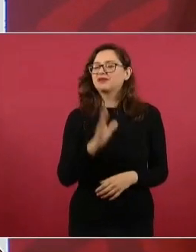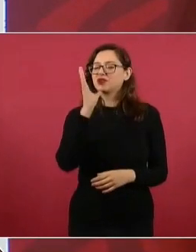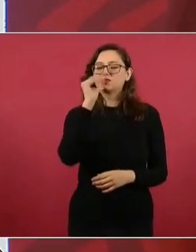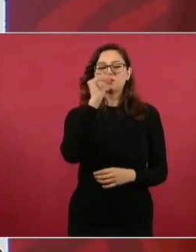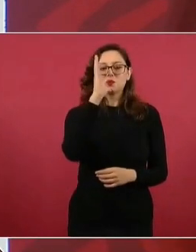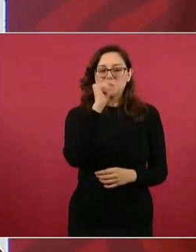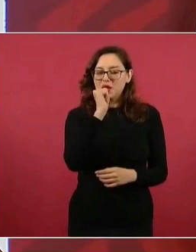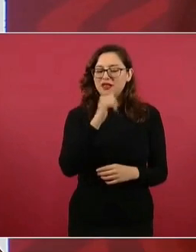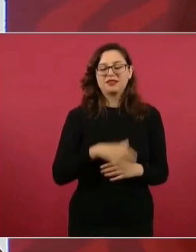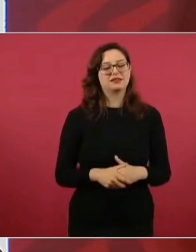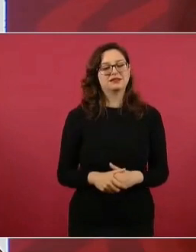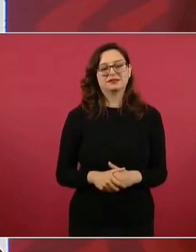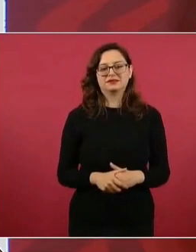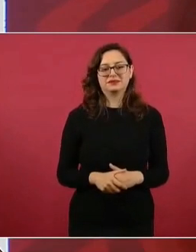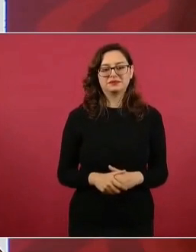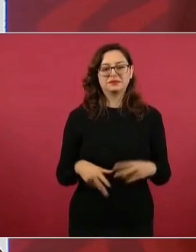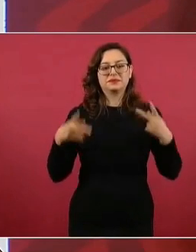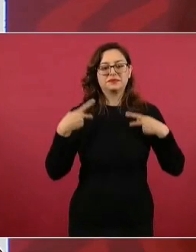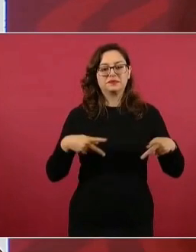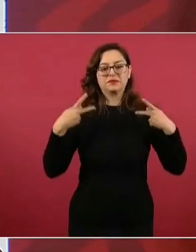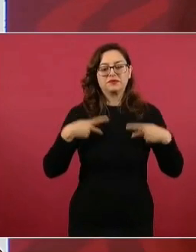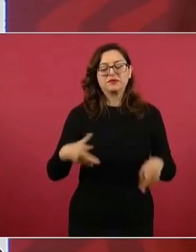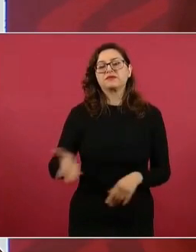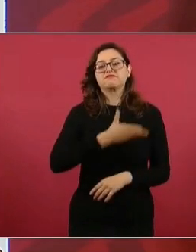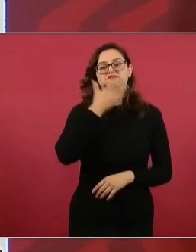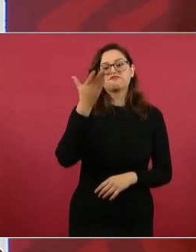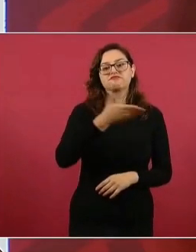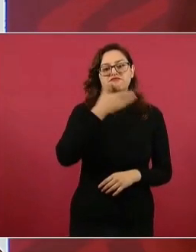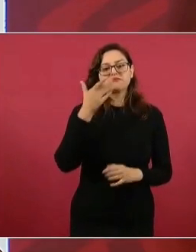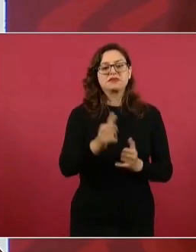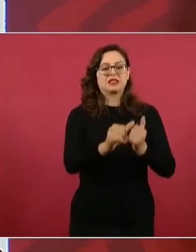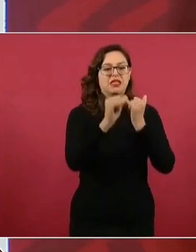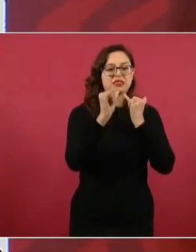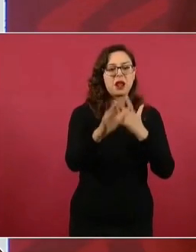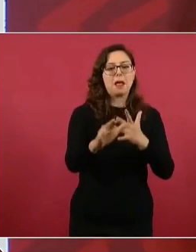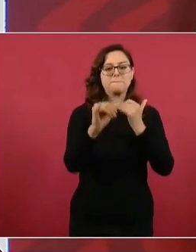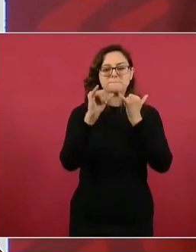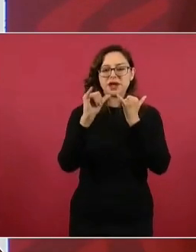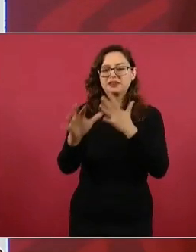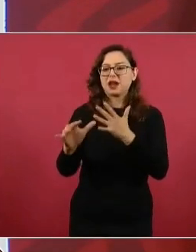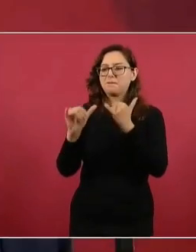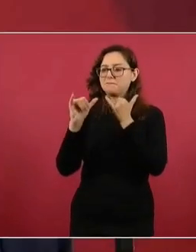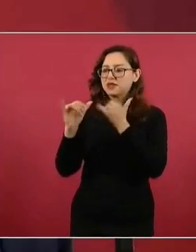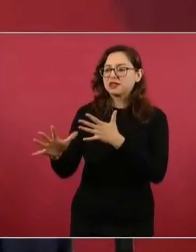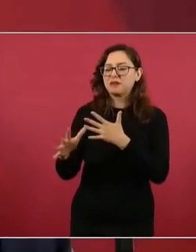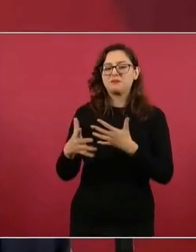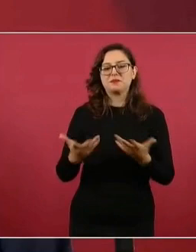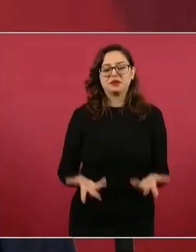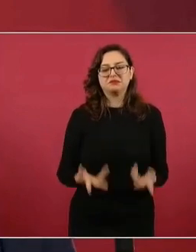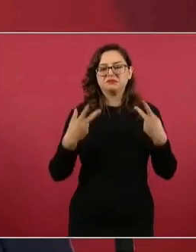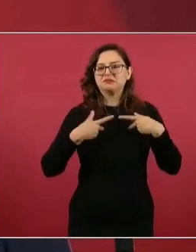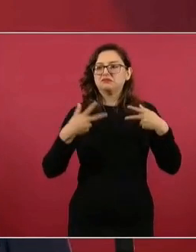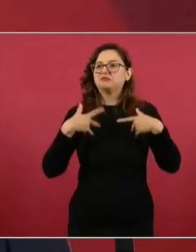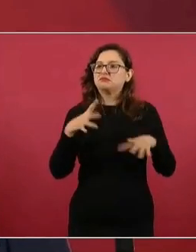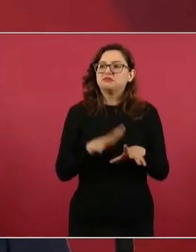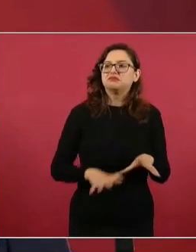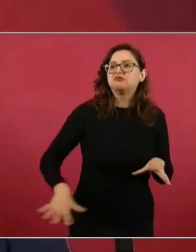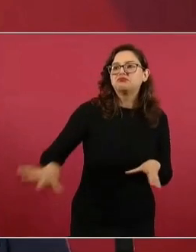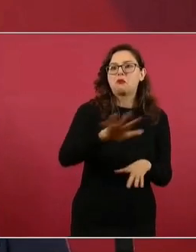respetuoso de la voluntad popular,